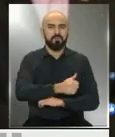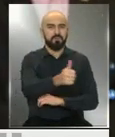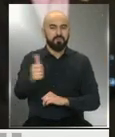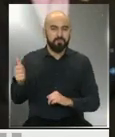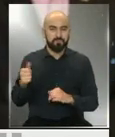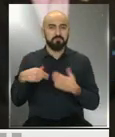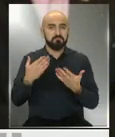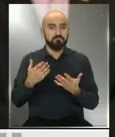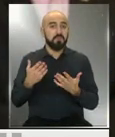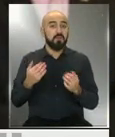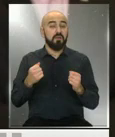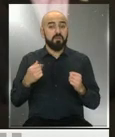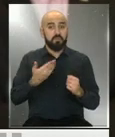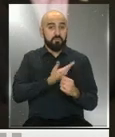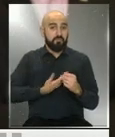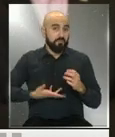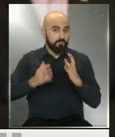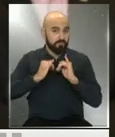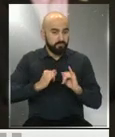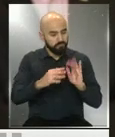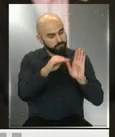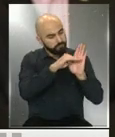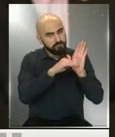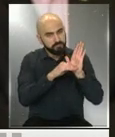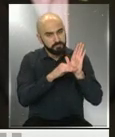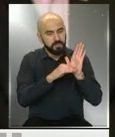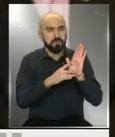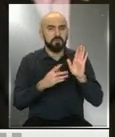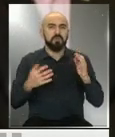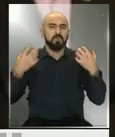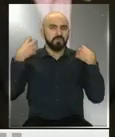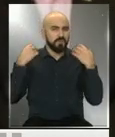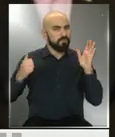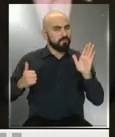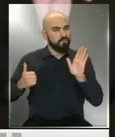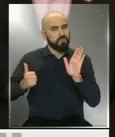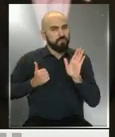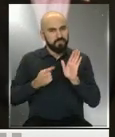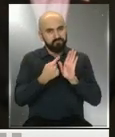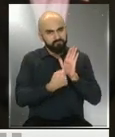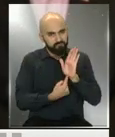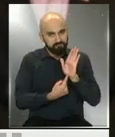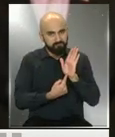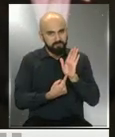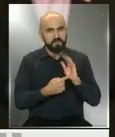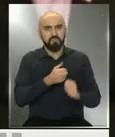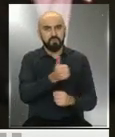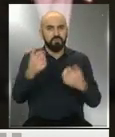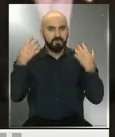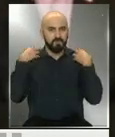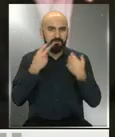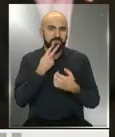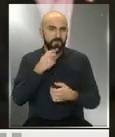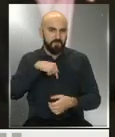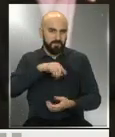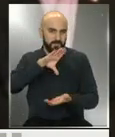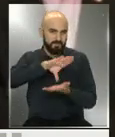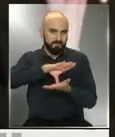medidas, que las cumplamos, que seamos responsables y que entre todos cuidemos la salud de todos quienes vivimos en este país.